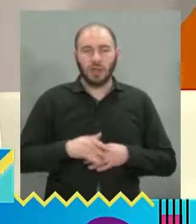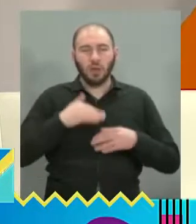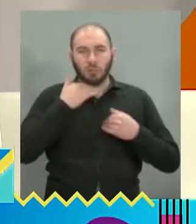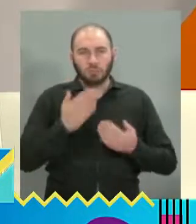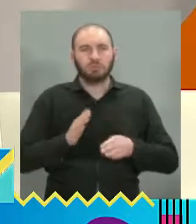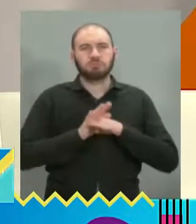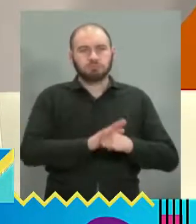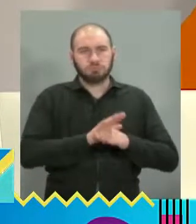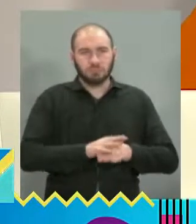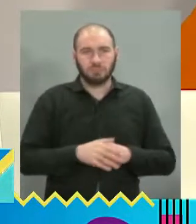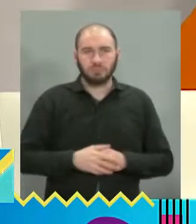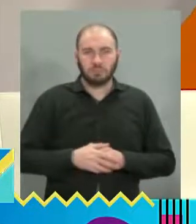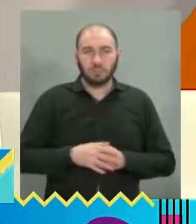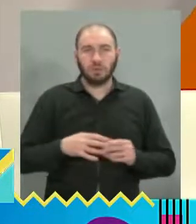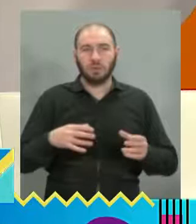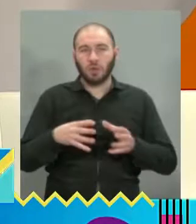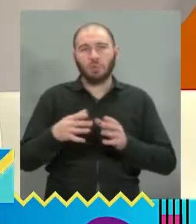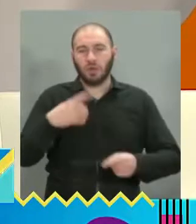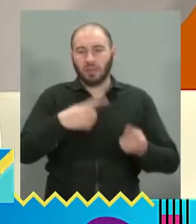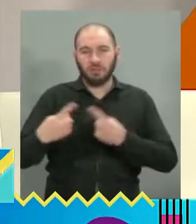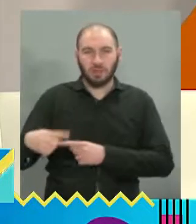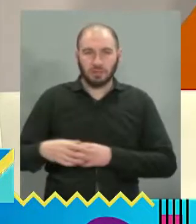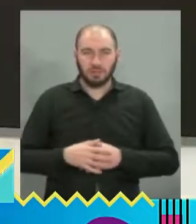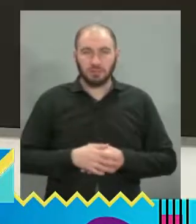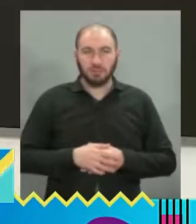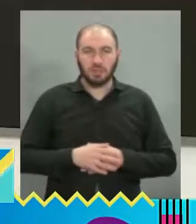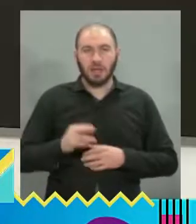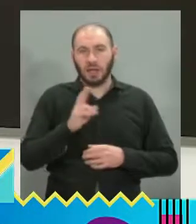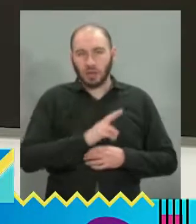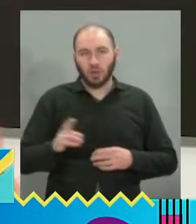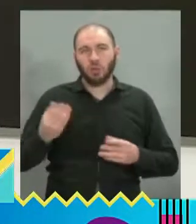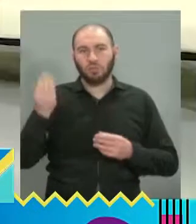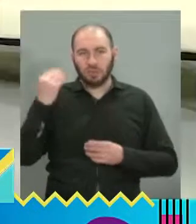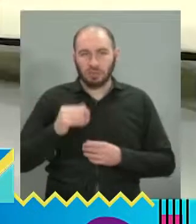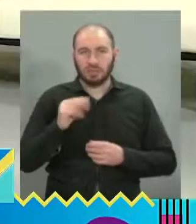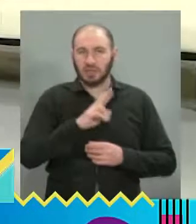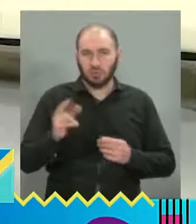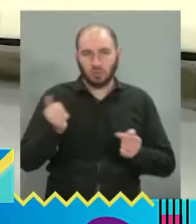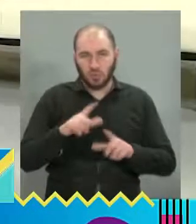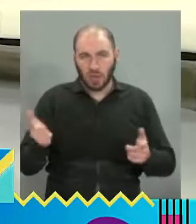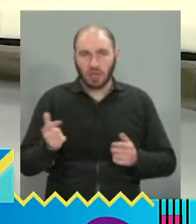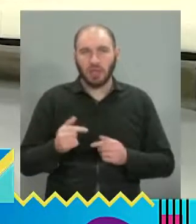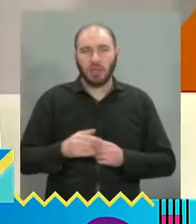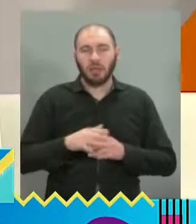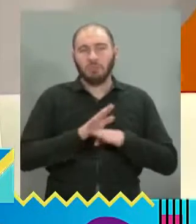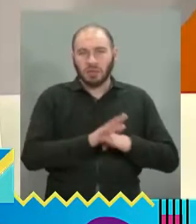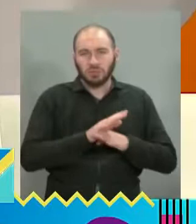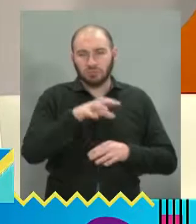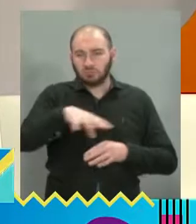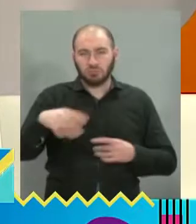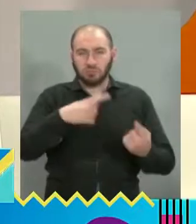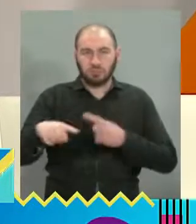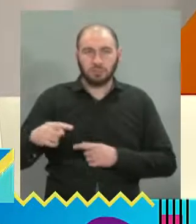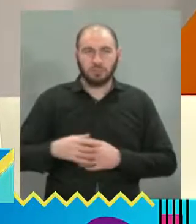las presiones que realizan distintos grupos, religiosos muchas veces, no religiosos, de presión en distintos lugares